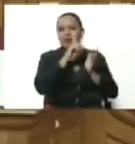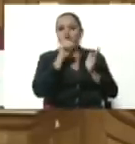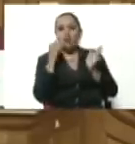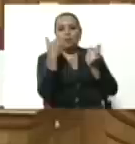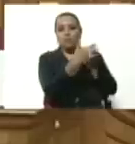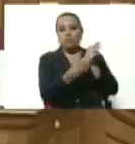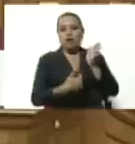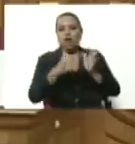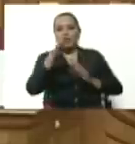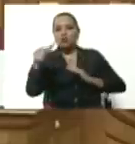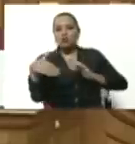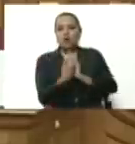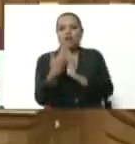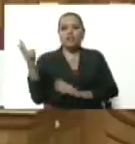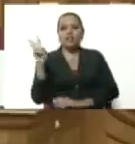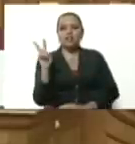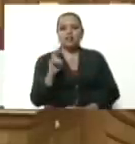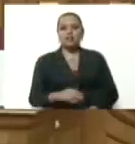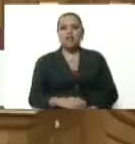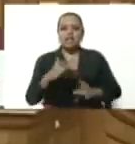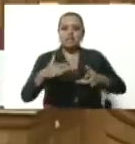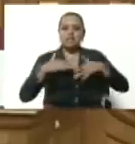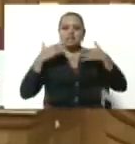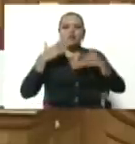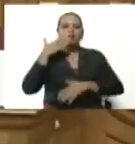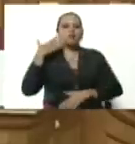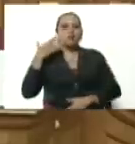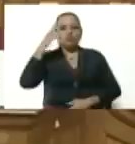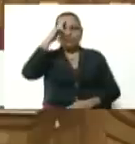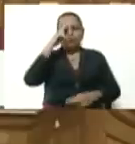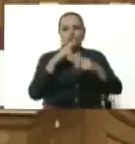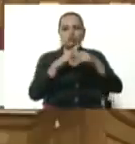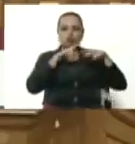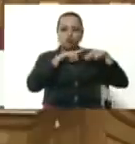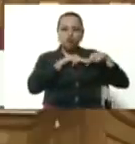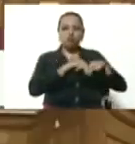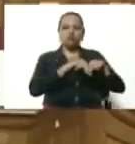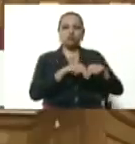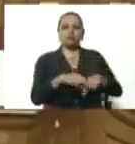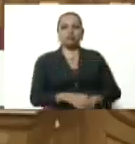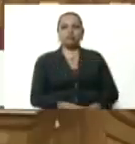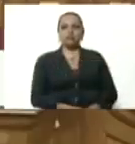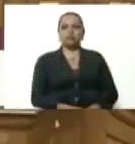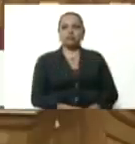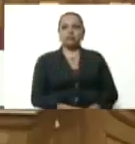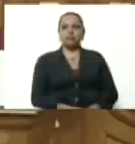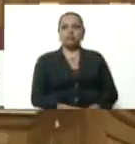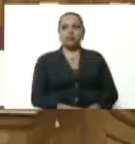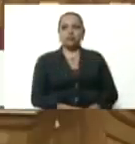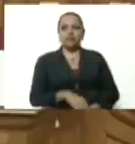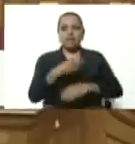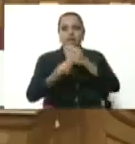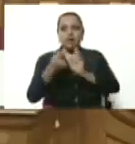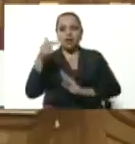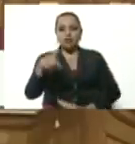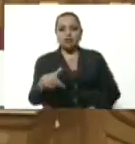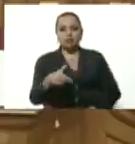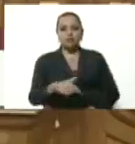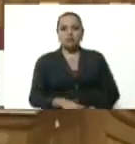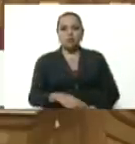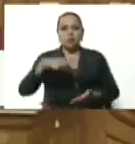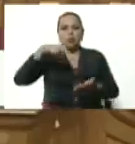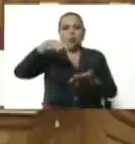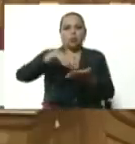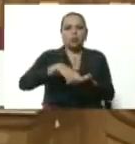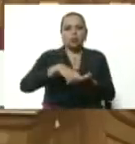casi toda Venezuela. Siéntase orgulloso de esa condecoración, de ese reconocimiento que le hace hoy los arrodillados